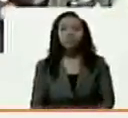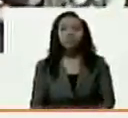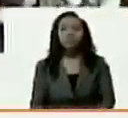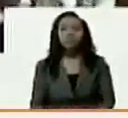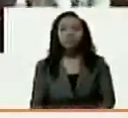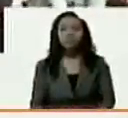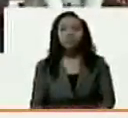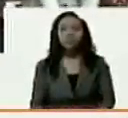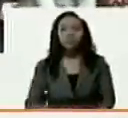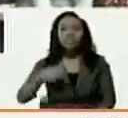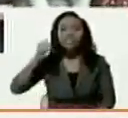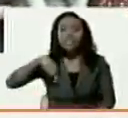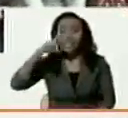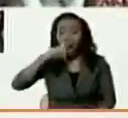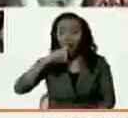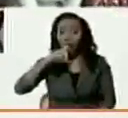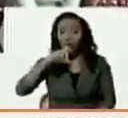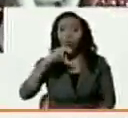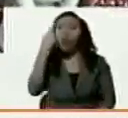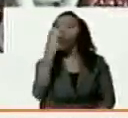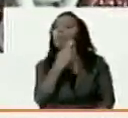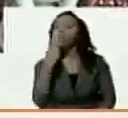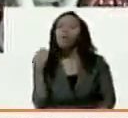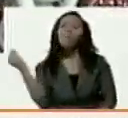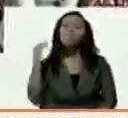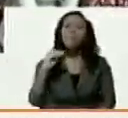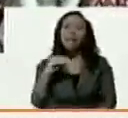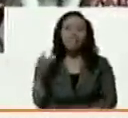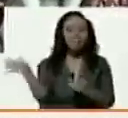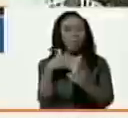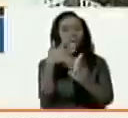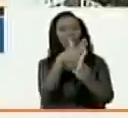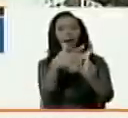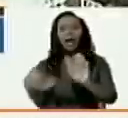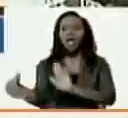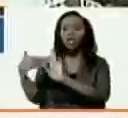Este año prometen más agresiones contra todos nosotros.